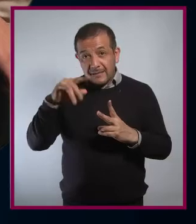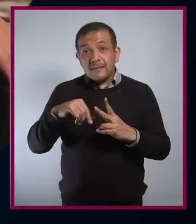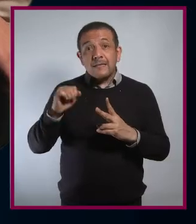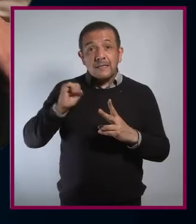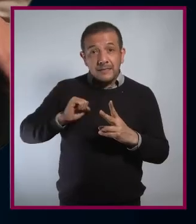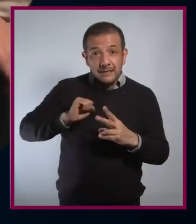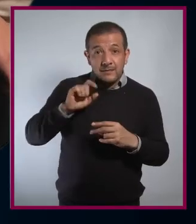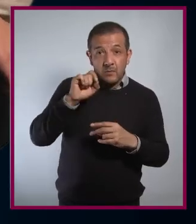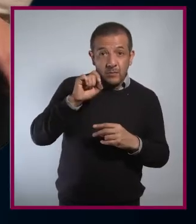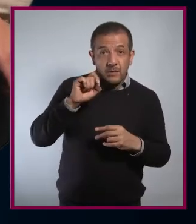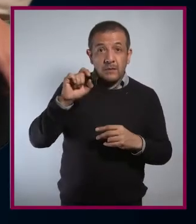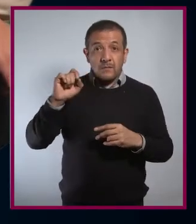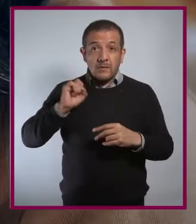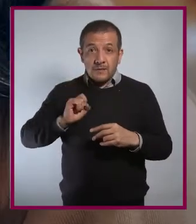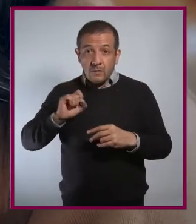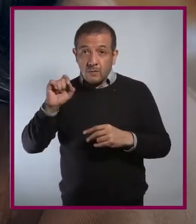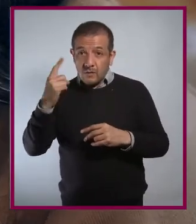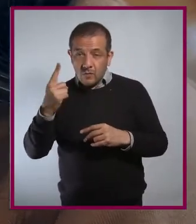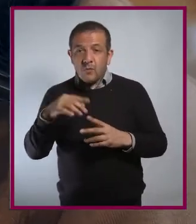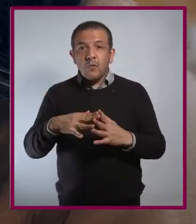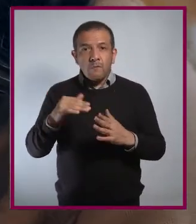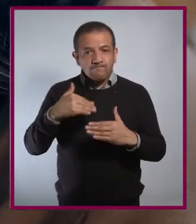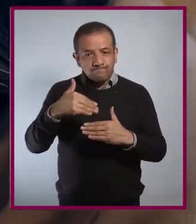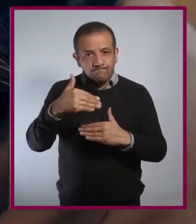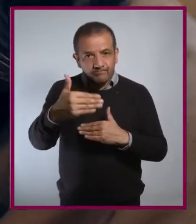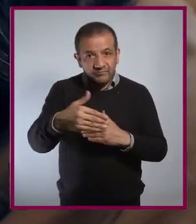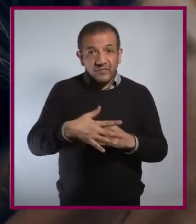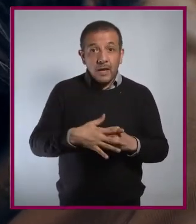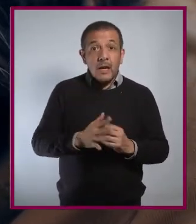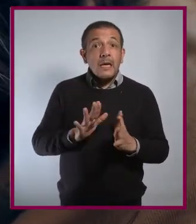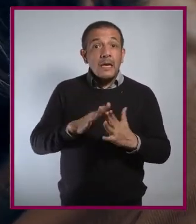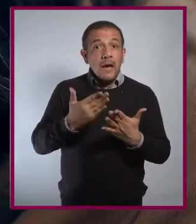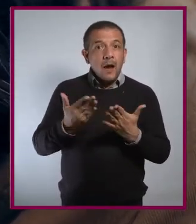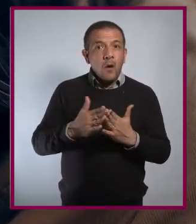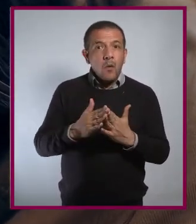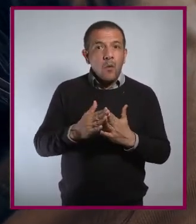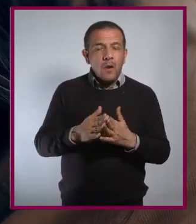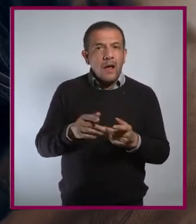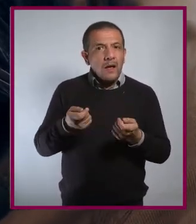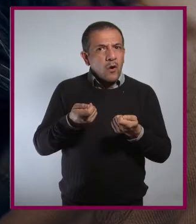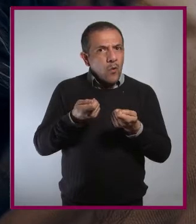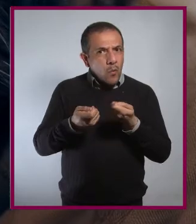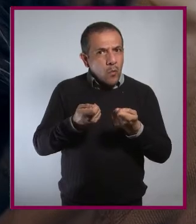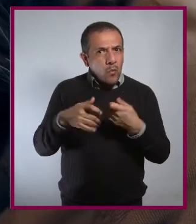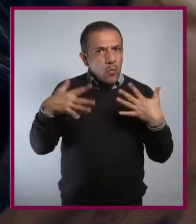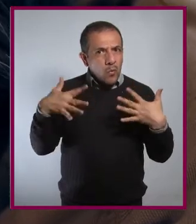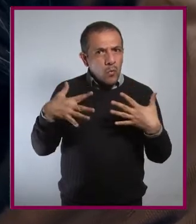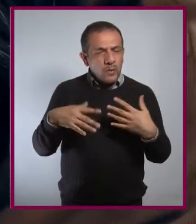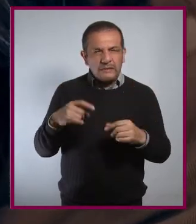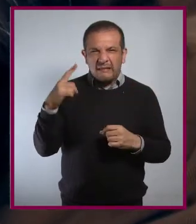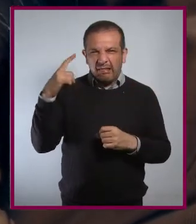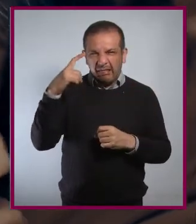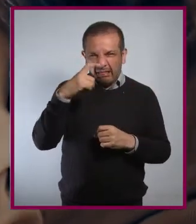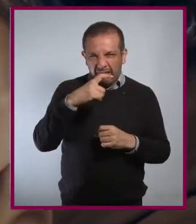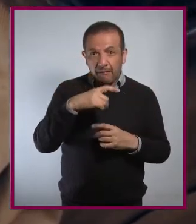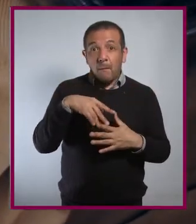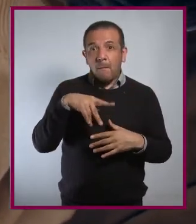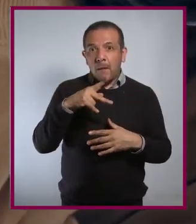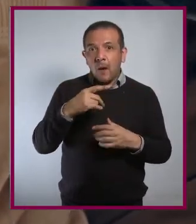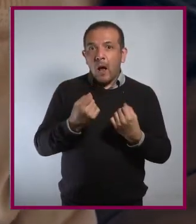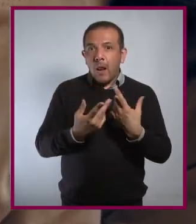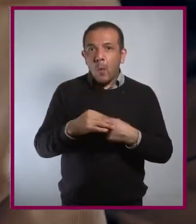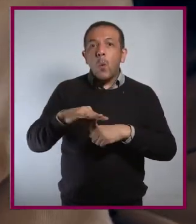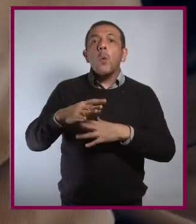el siglo XX y XXI. El manejo del dolor es tan complejo como el mismo dolor.